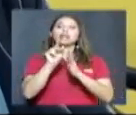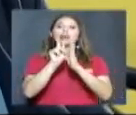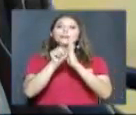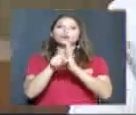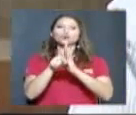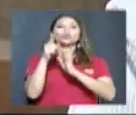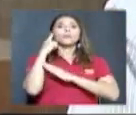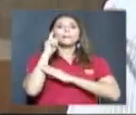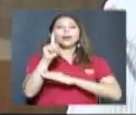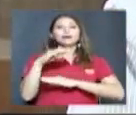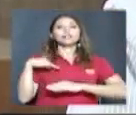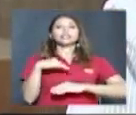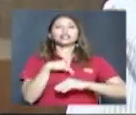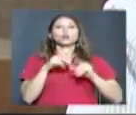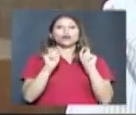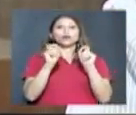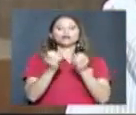contenidos.